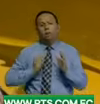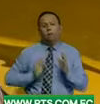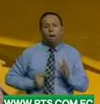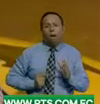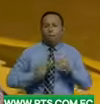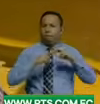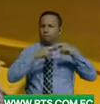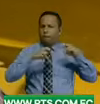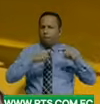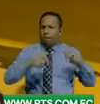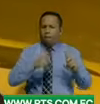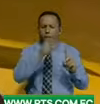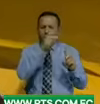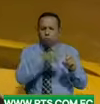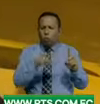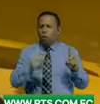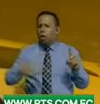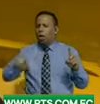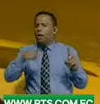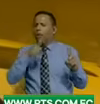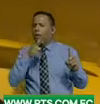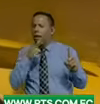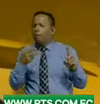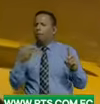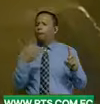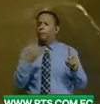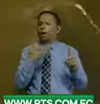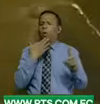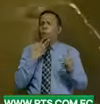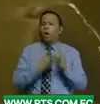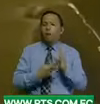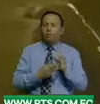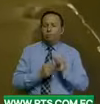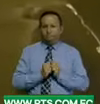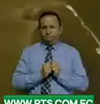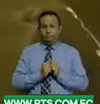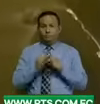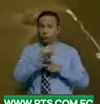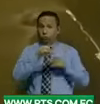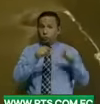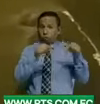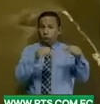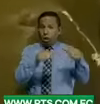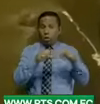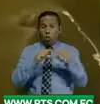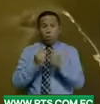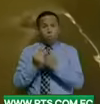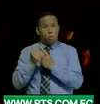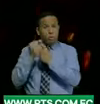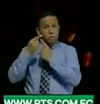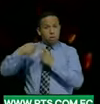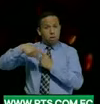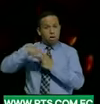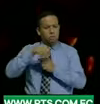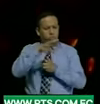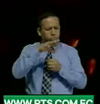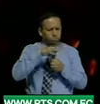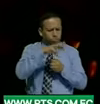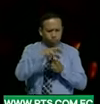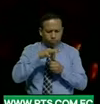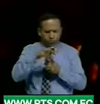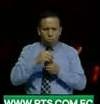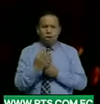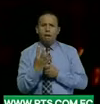la persona y a su vez identificar a los culpables. En la escena del crimen, la unidad especializada fijó 14